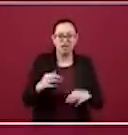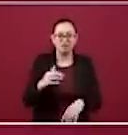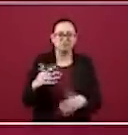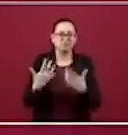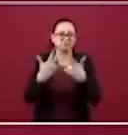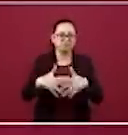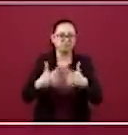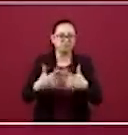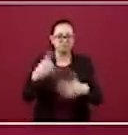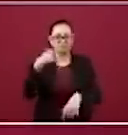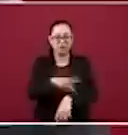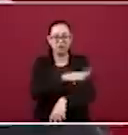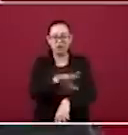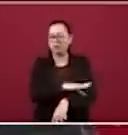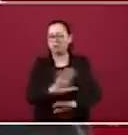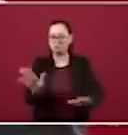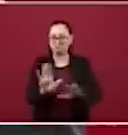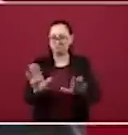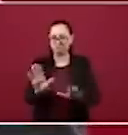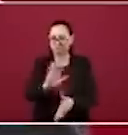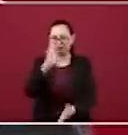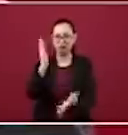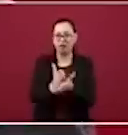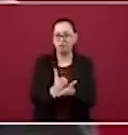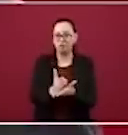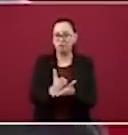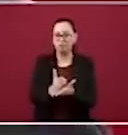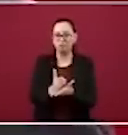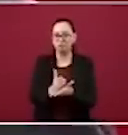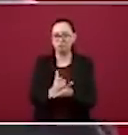eléctrica, nada más con eso. O